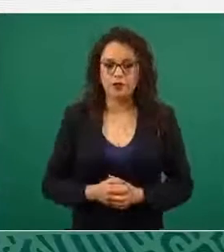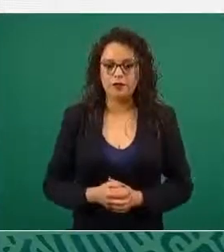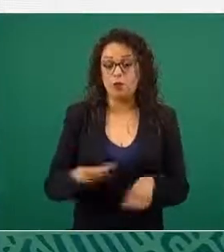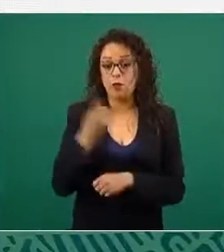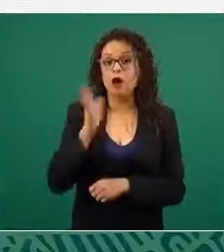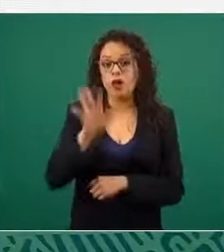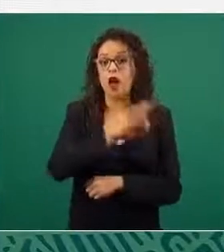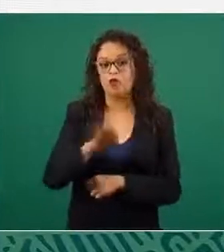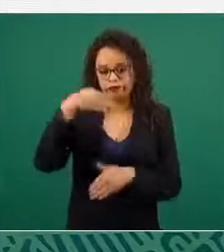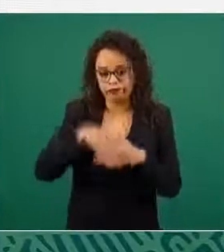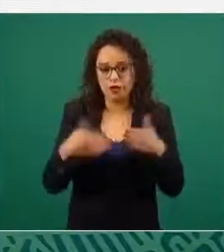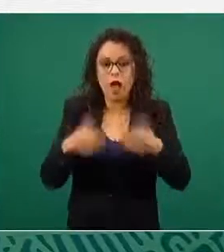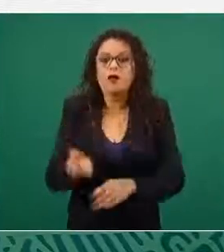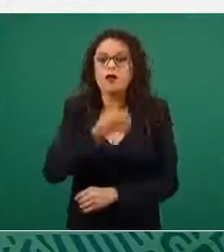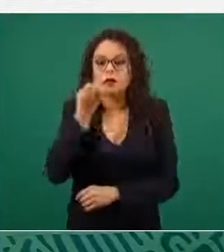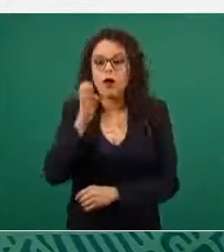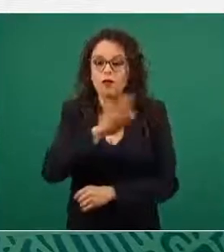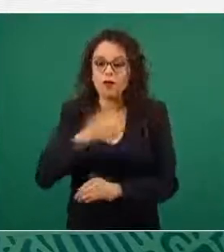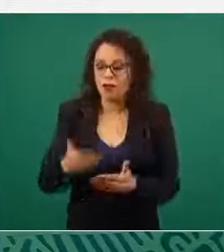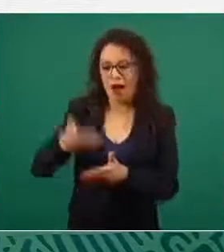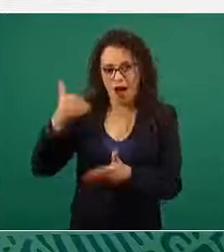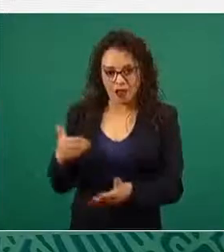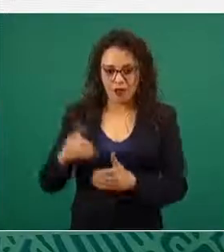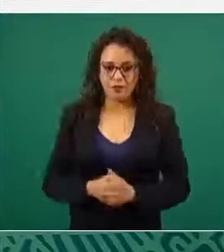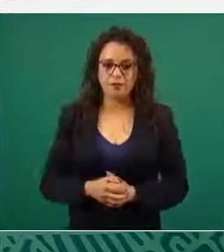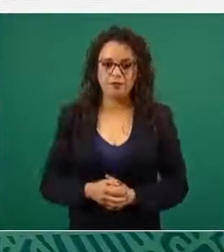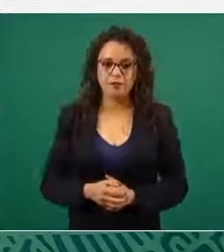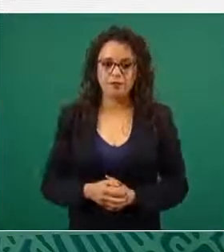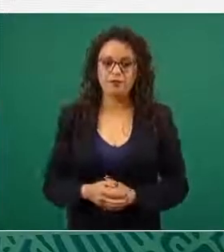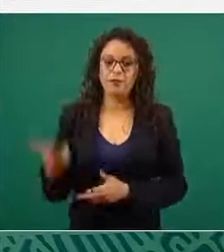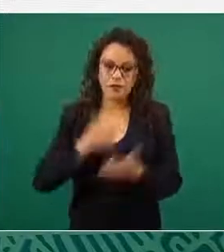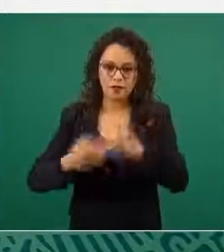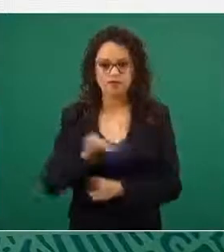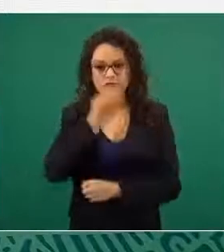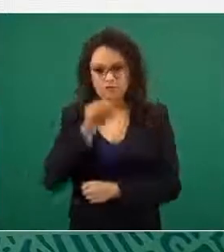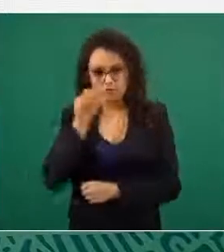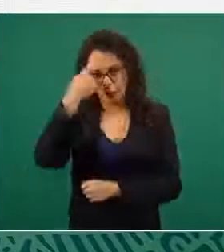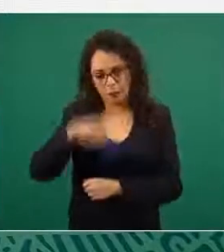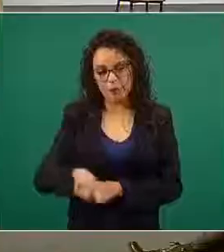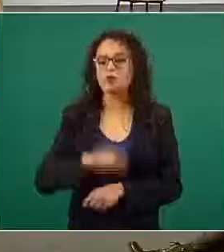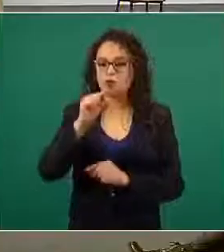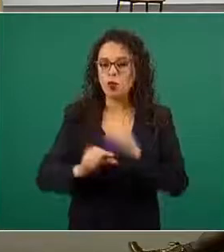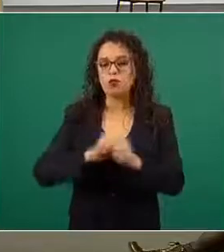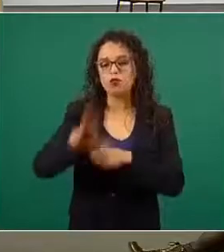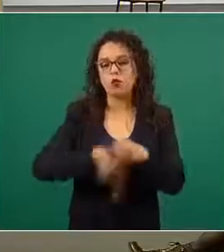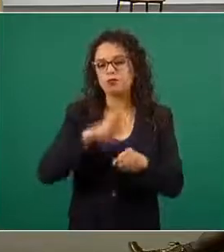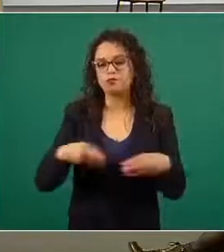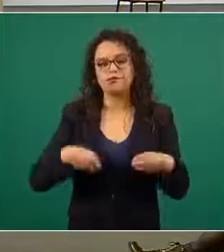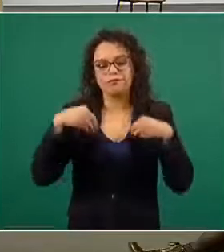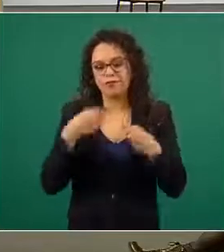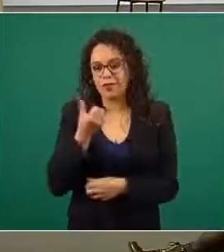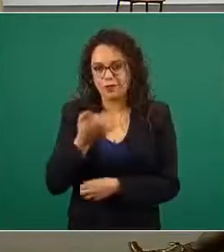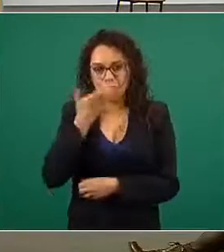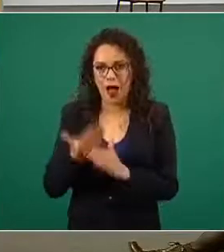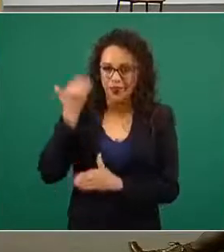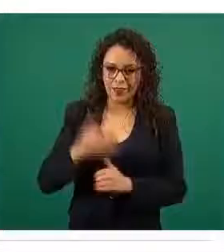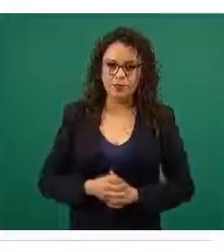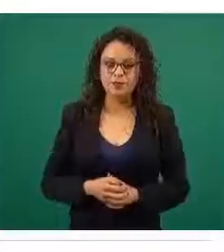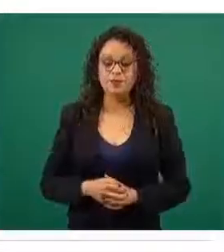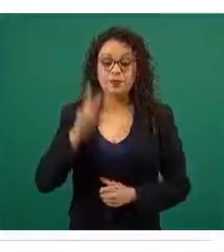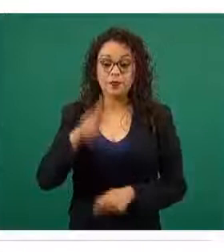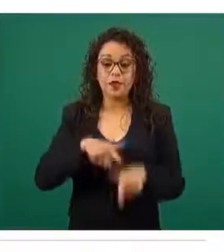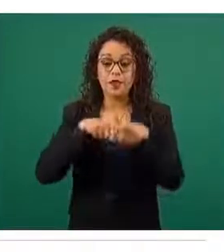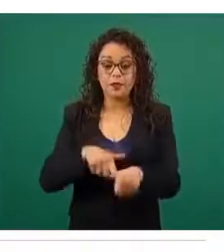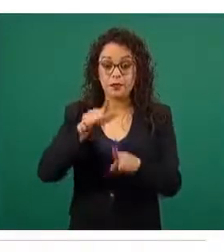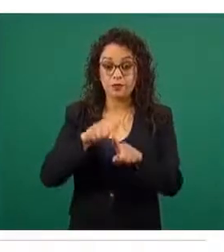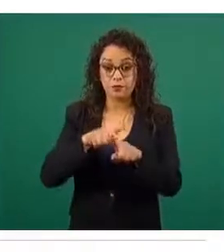recintos escolares. Y esto nos va a permitir abrir anticipadamente actividades escolares y empezar a recuperar la normalidad social. La siguiente. Lo mismo vemos en Chiapas, semáforo verde, se ha mantenido